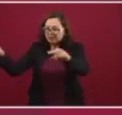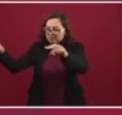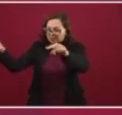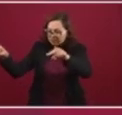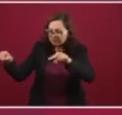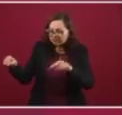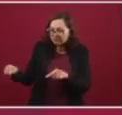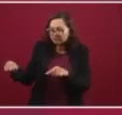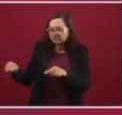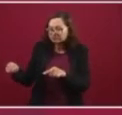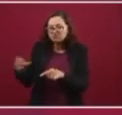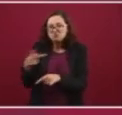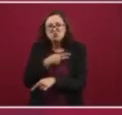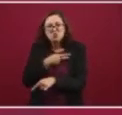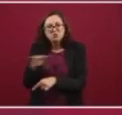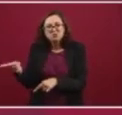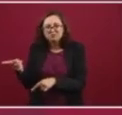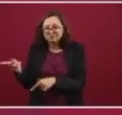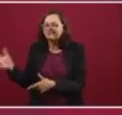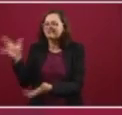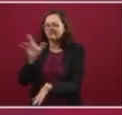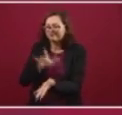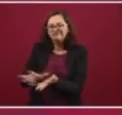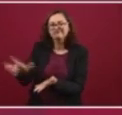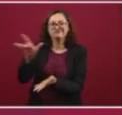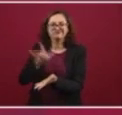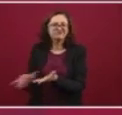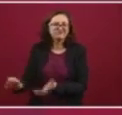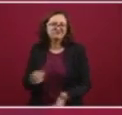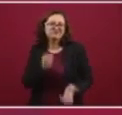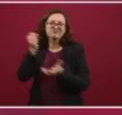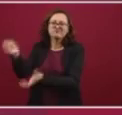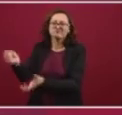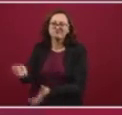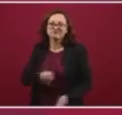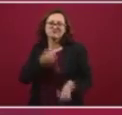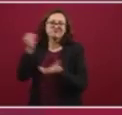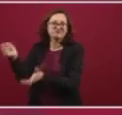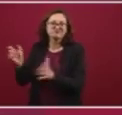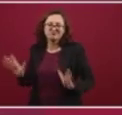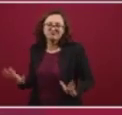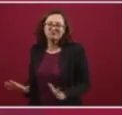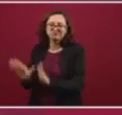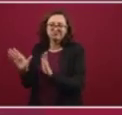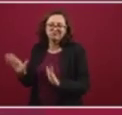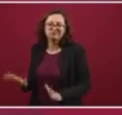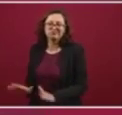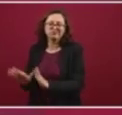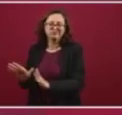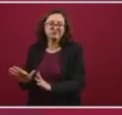Entonces, antes el apoyo, el subsidio, se iba arriba.